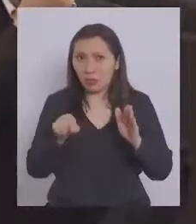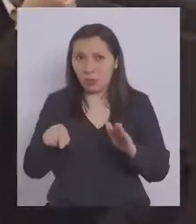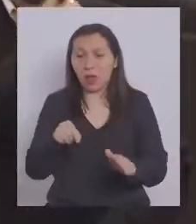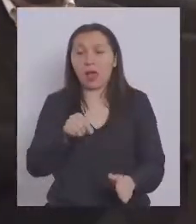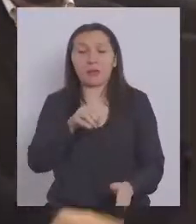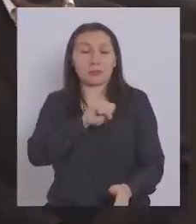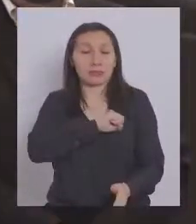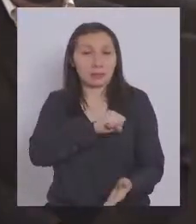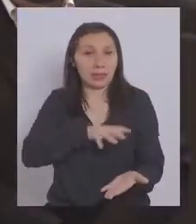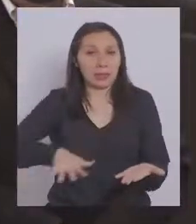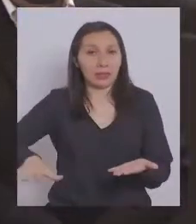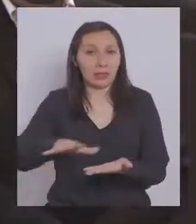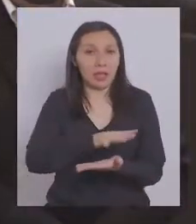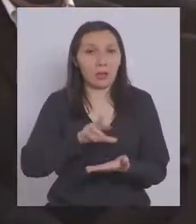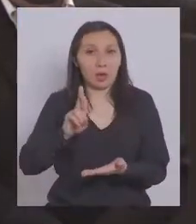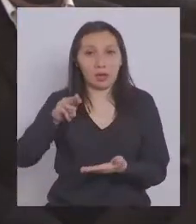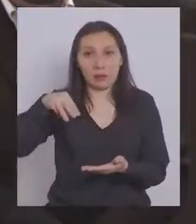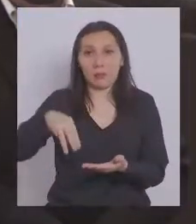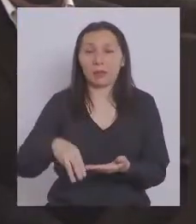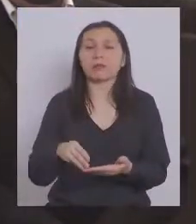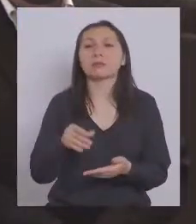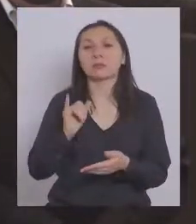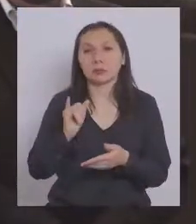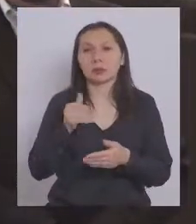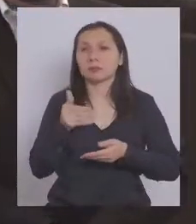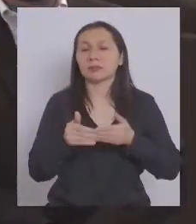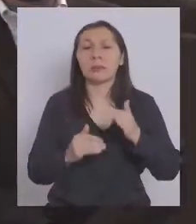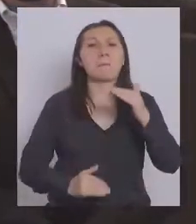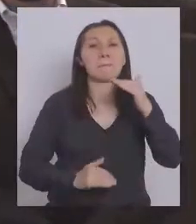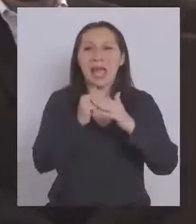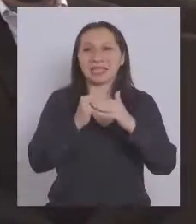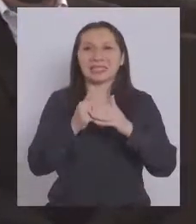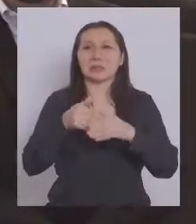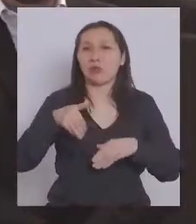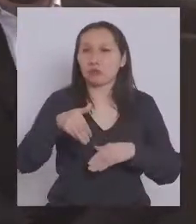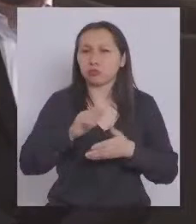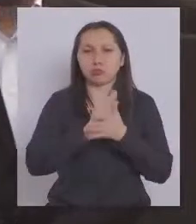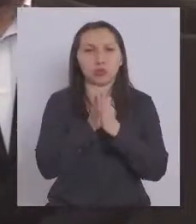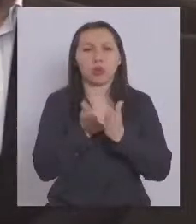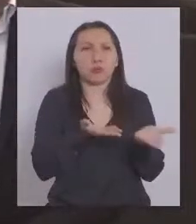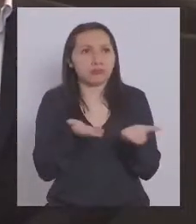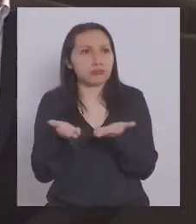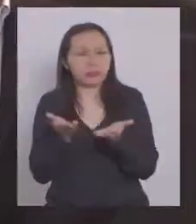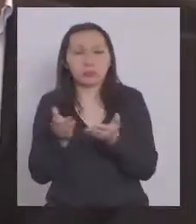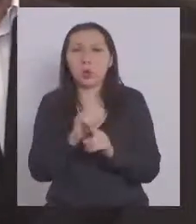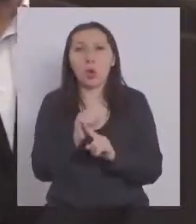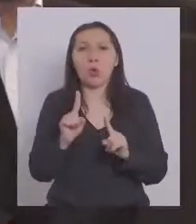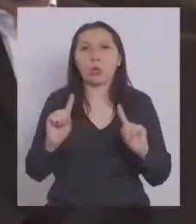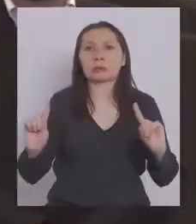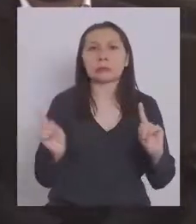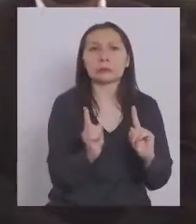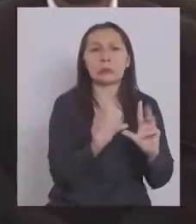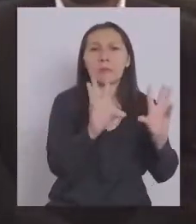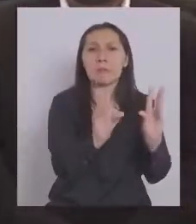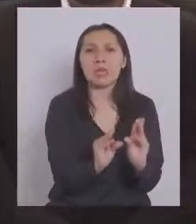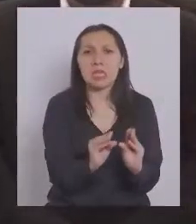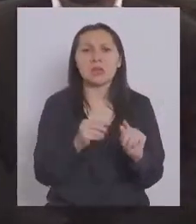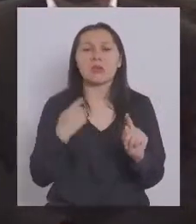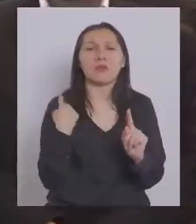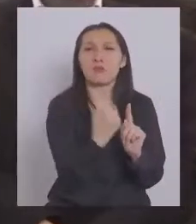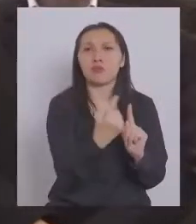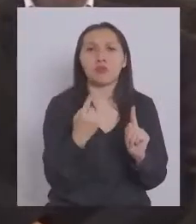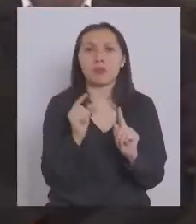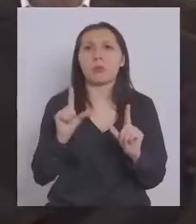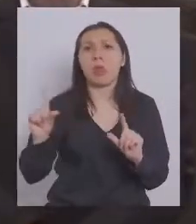a la capacidad, vamos a mantener los sistemas operando a máxima capacidad. No va a haber un ajuste de